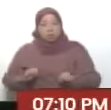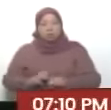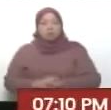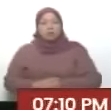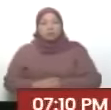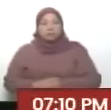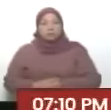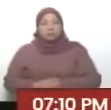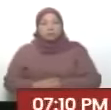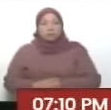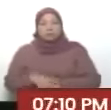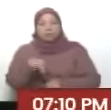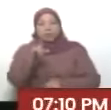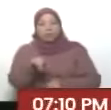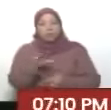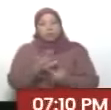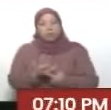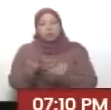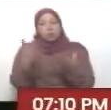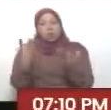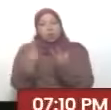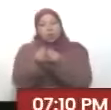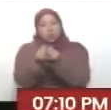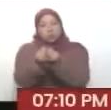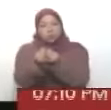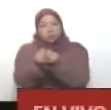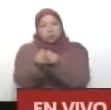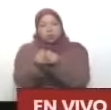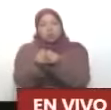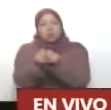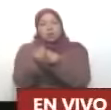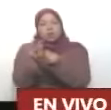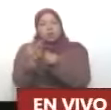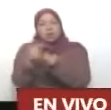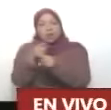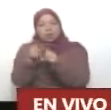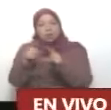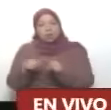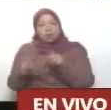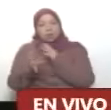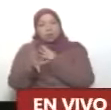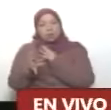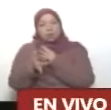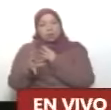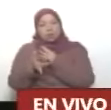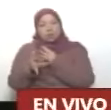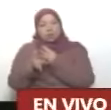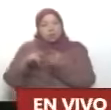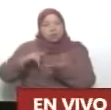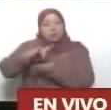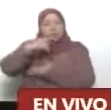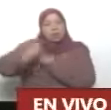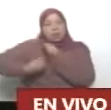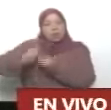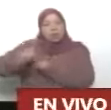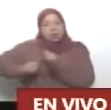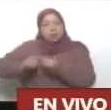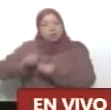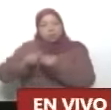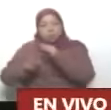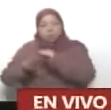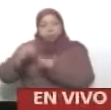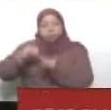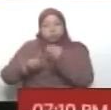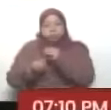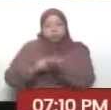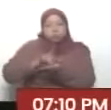Y además me mostraron un conjunto de jugueticos unos juguetes que estamos haciendo nosotros aquí.